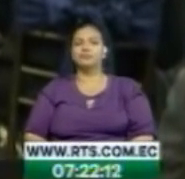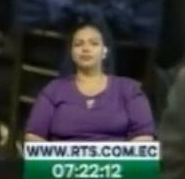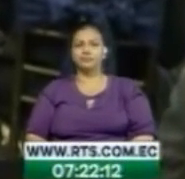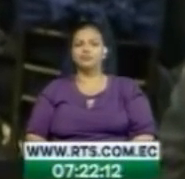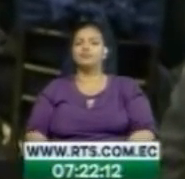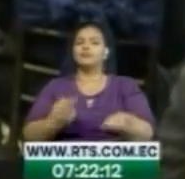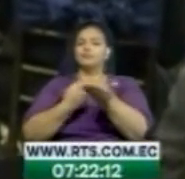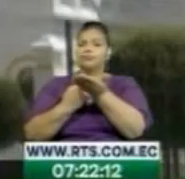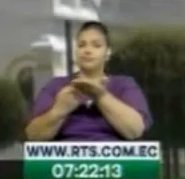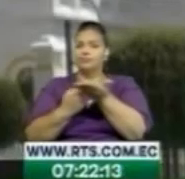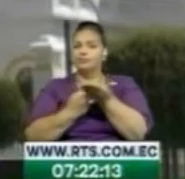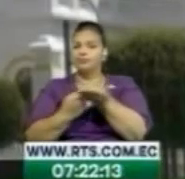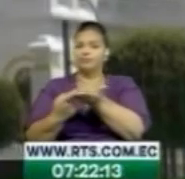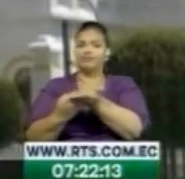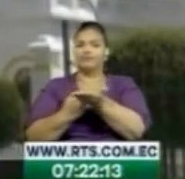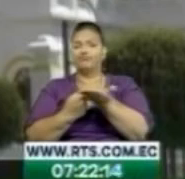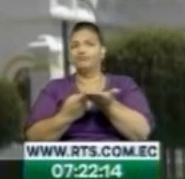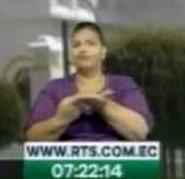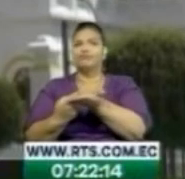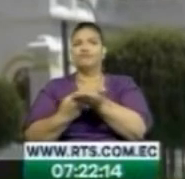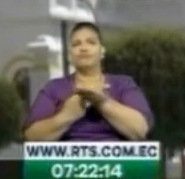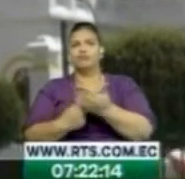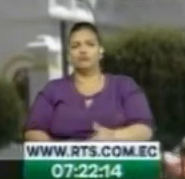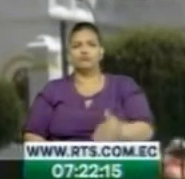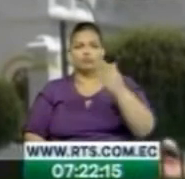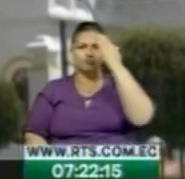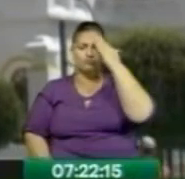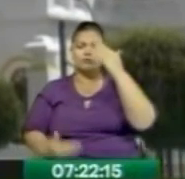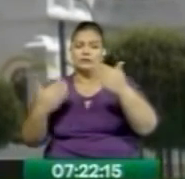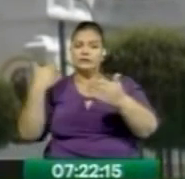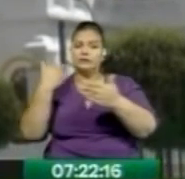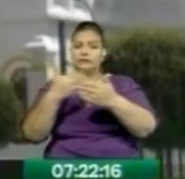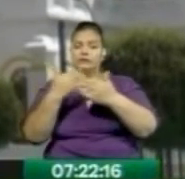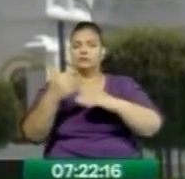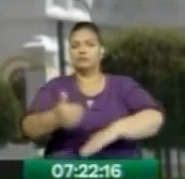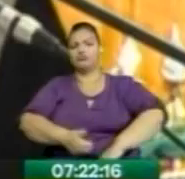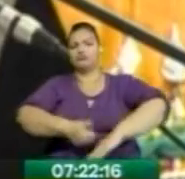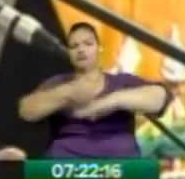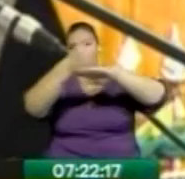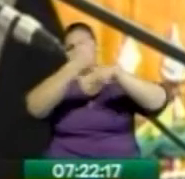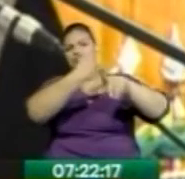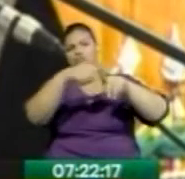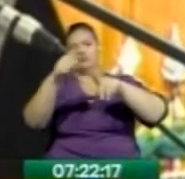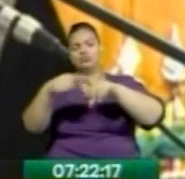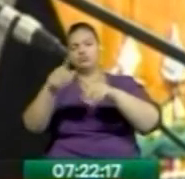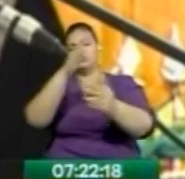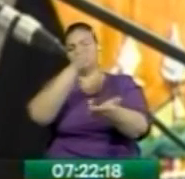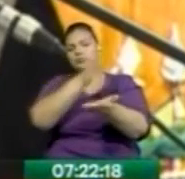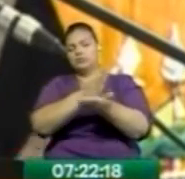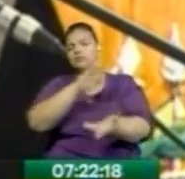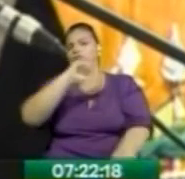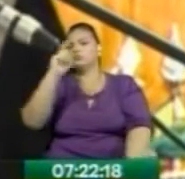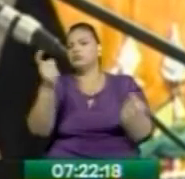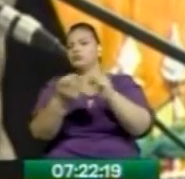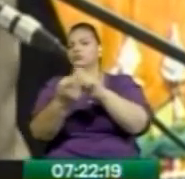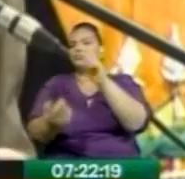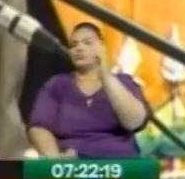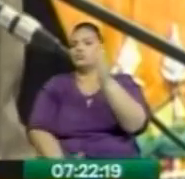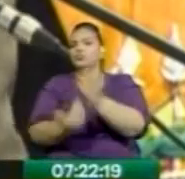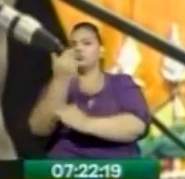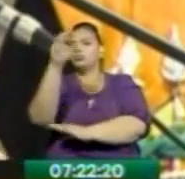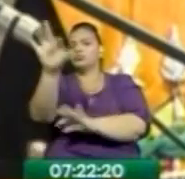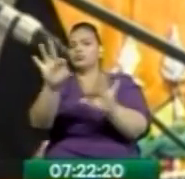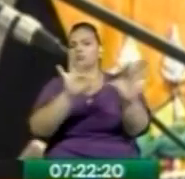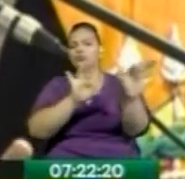a los próximos cambios de funciones en la cúpula de las Fuerzas Armadas, por lo que el ministro Jarrín deberá remitir al primer